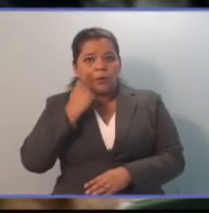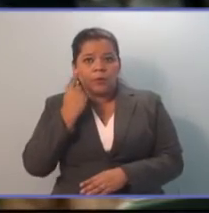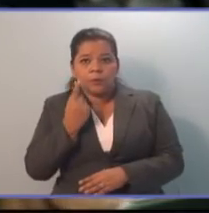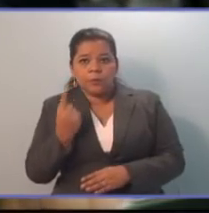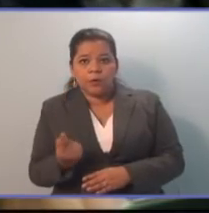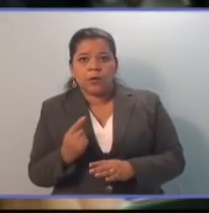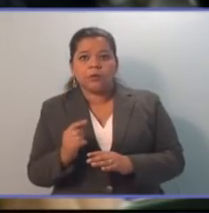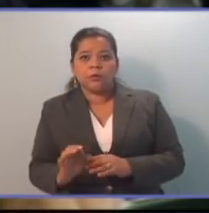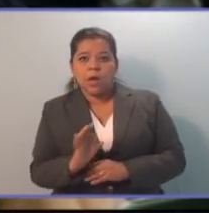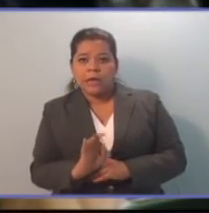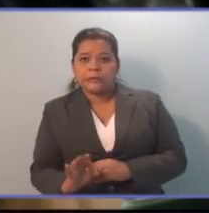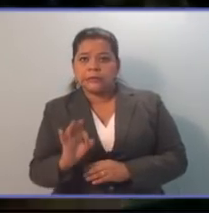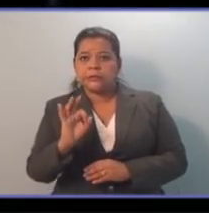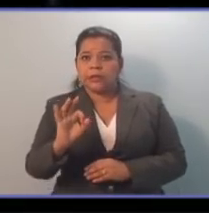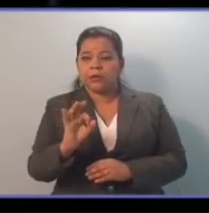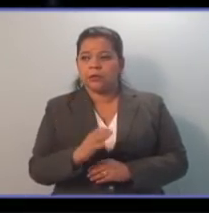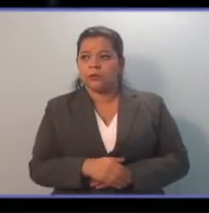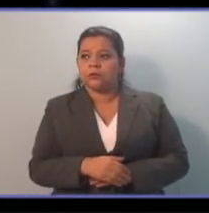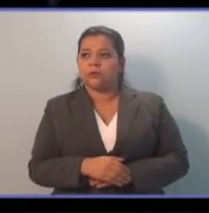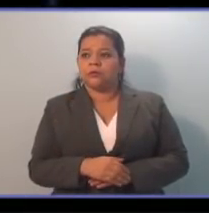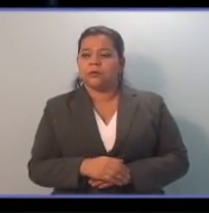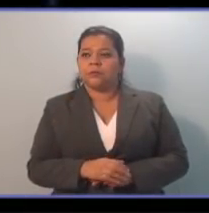de excelencia.